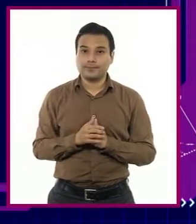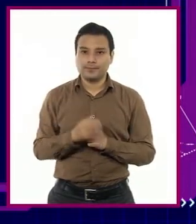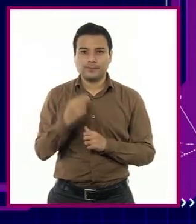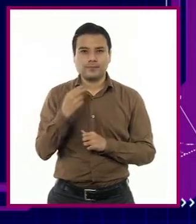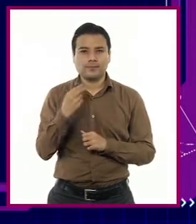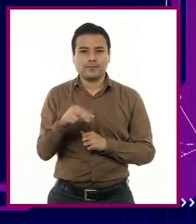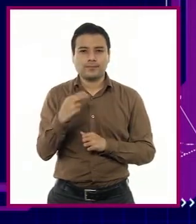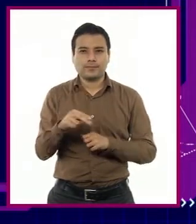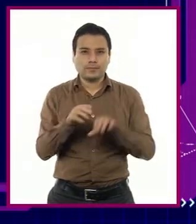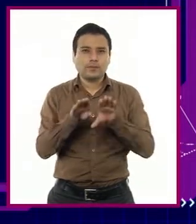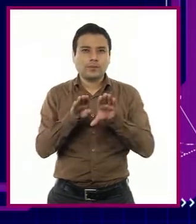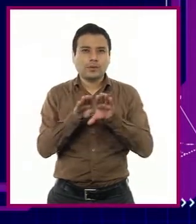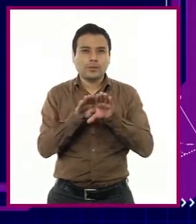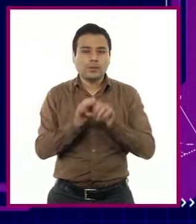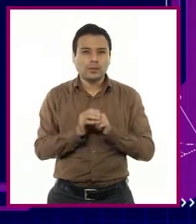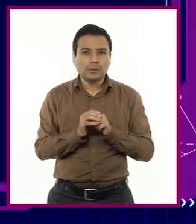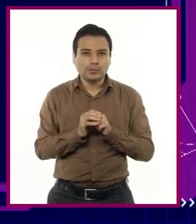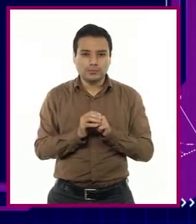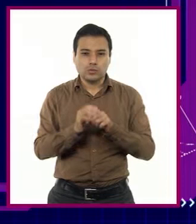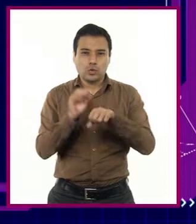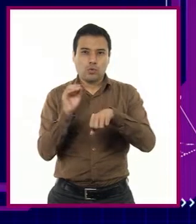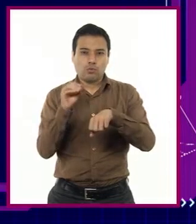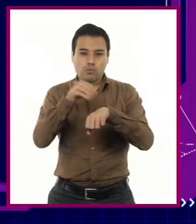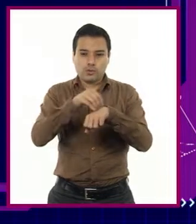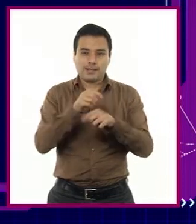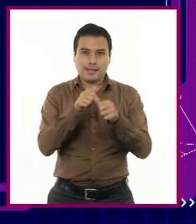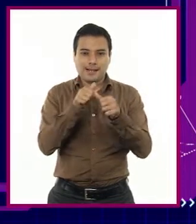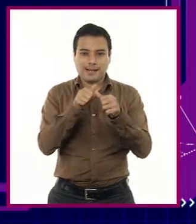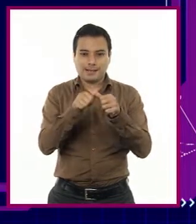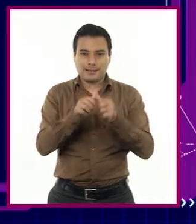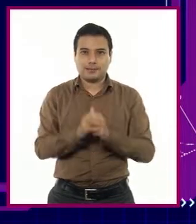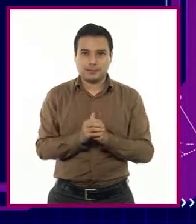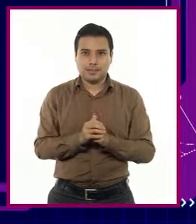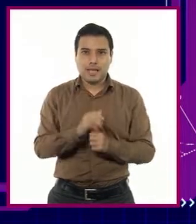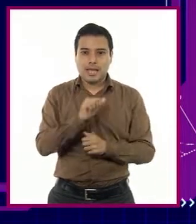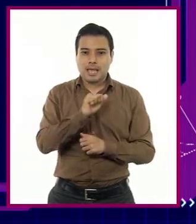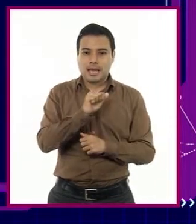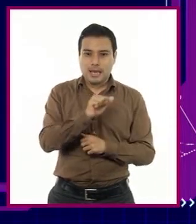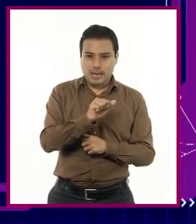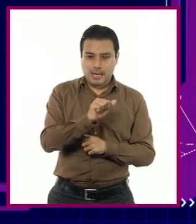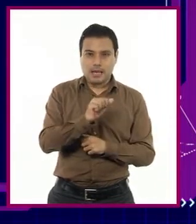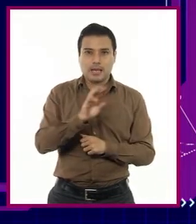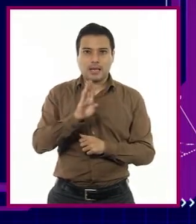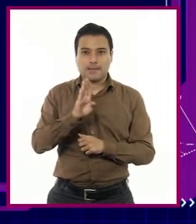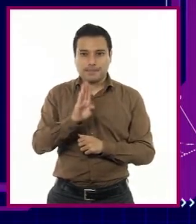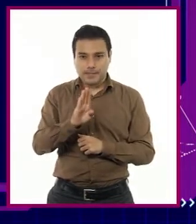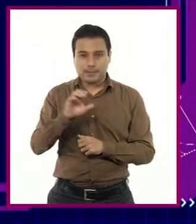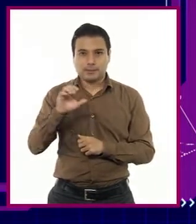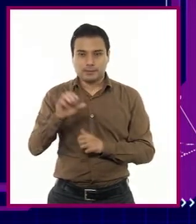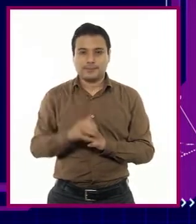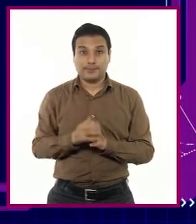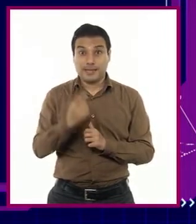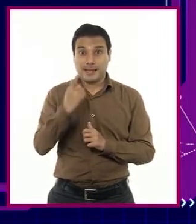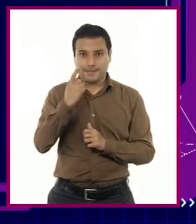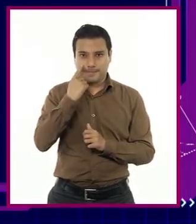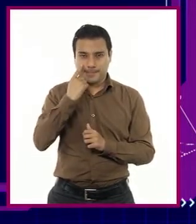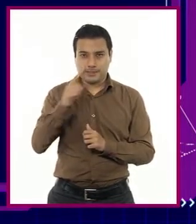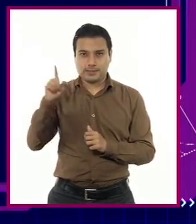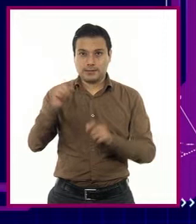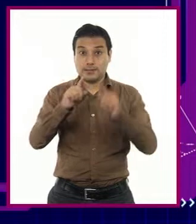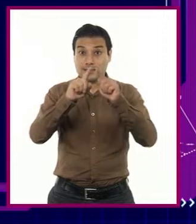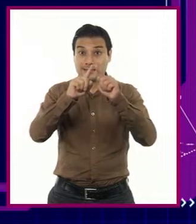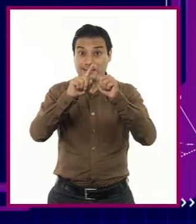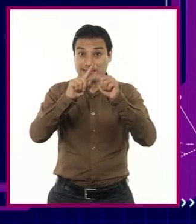utilizando las letras de los vértices que delimitan cada lado. De esta manera podemos establecer que el triángulo está compuesto por los